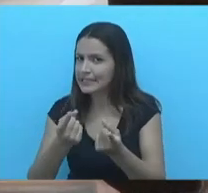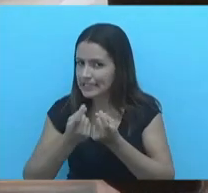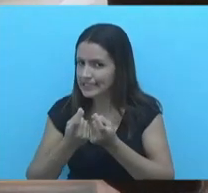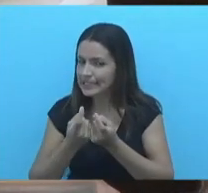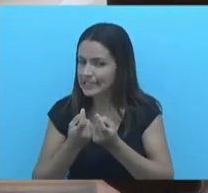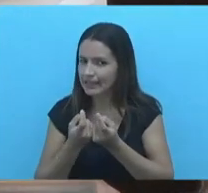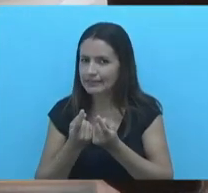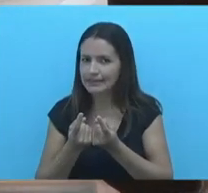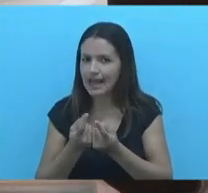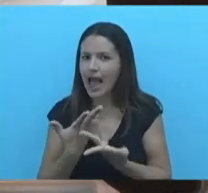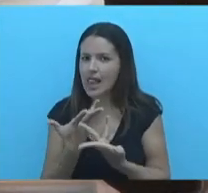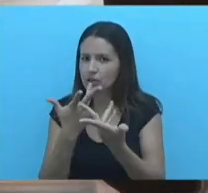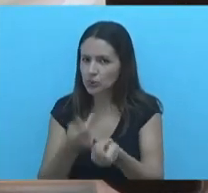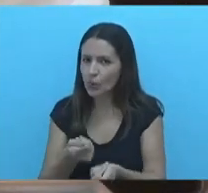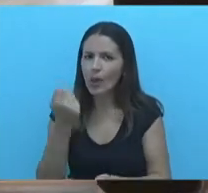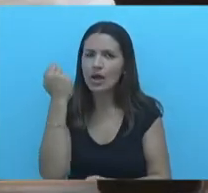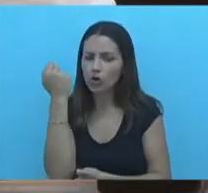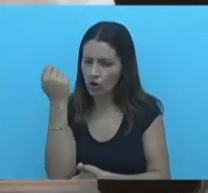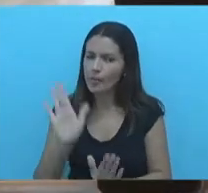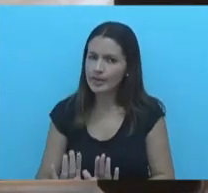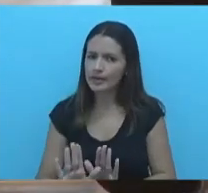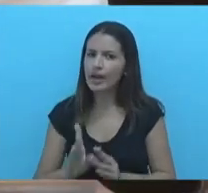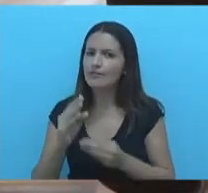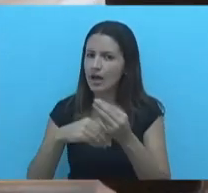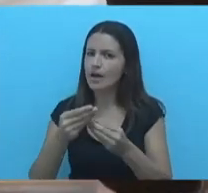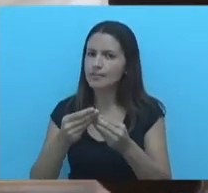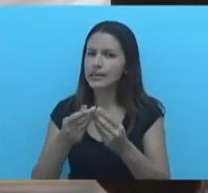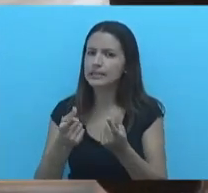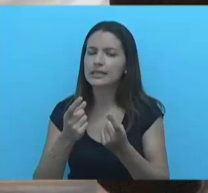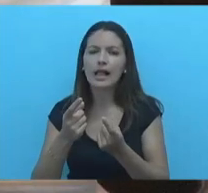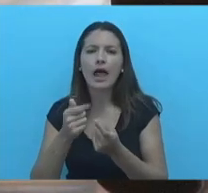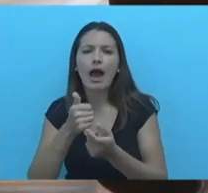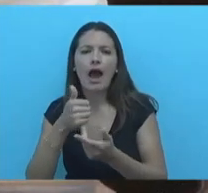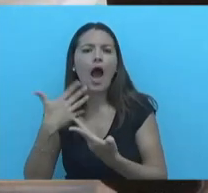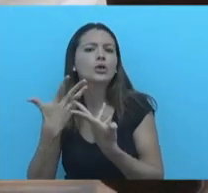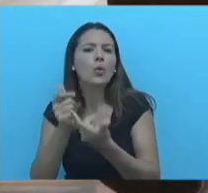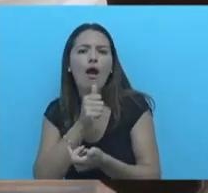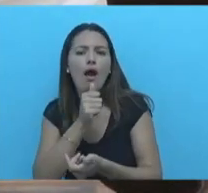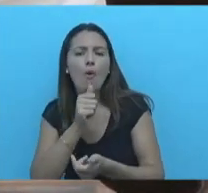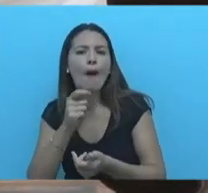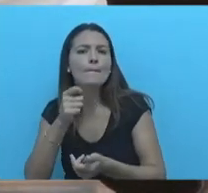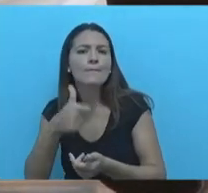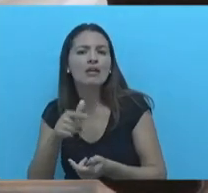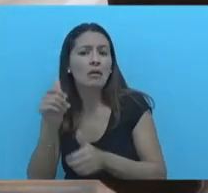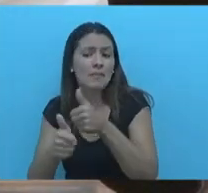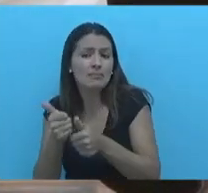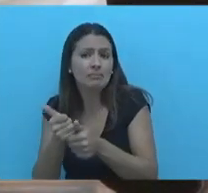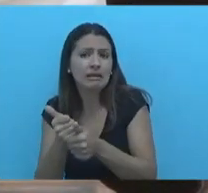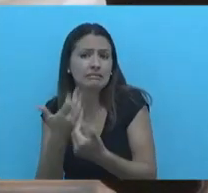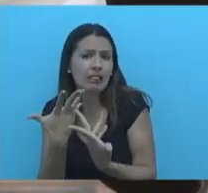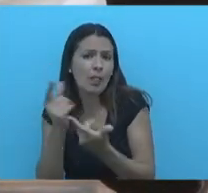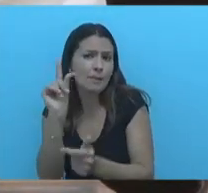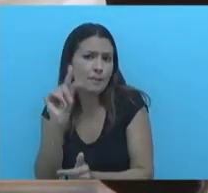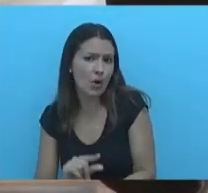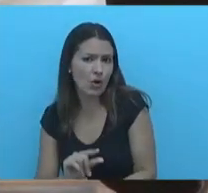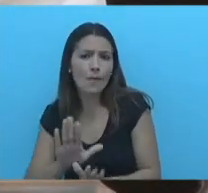solicitar caso social para el agua, sino que el mecanismo es absolutamente inconducente y por eso necesitamos